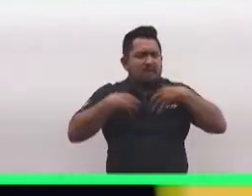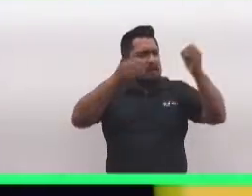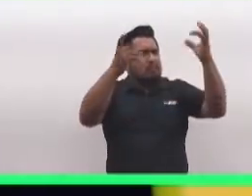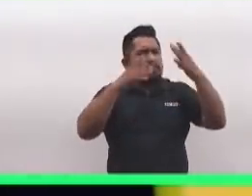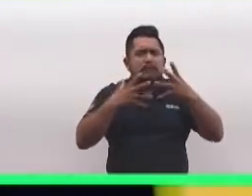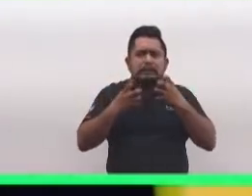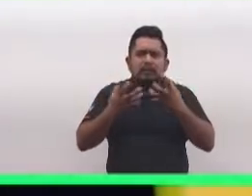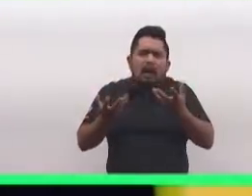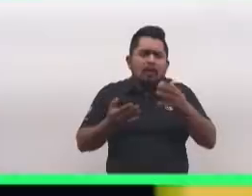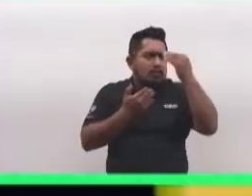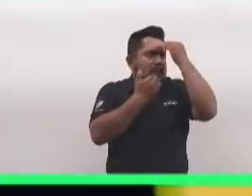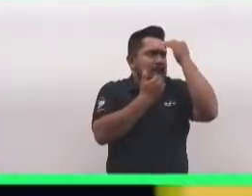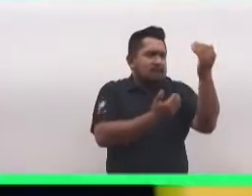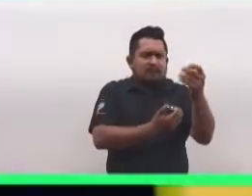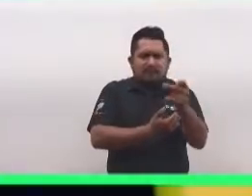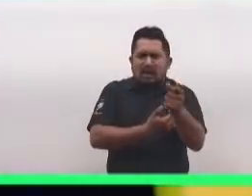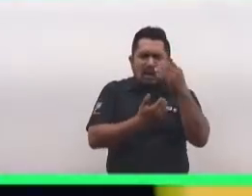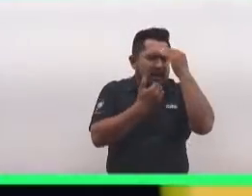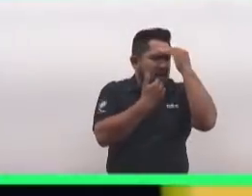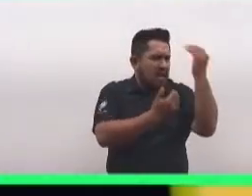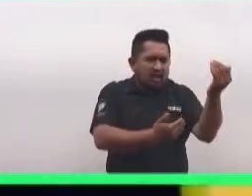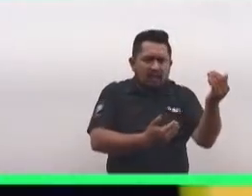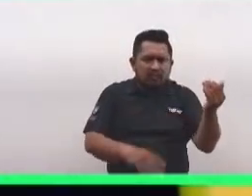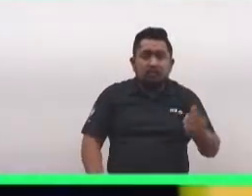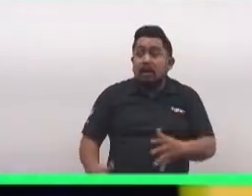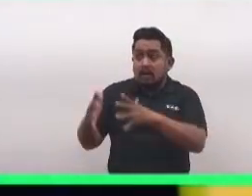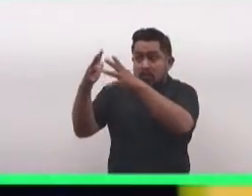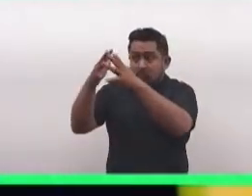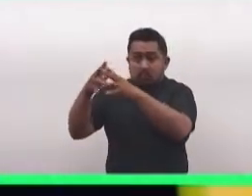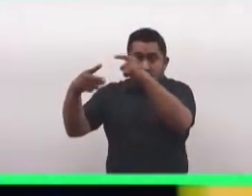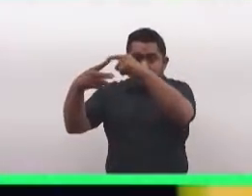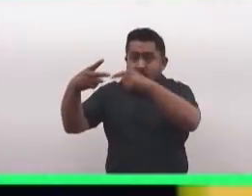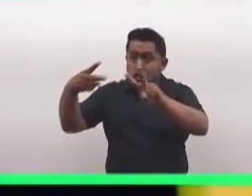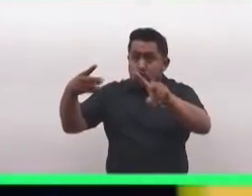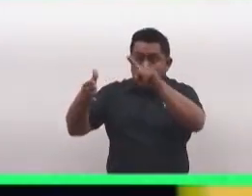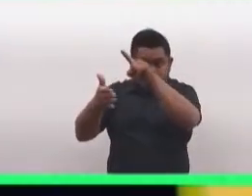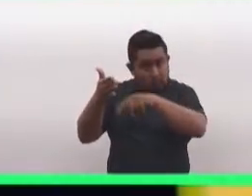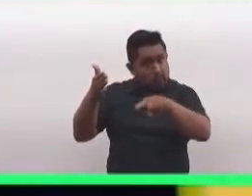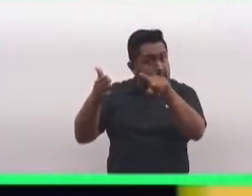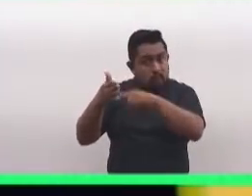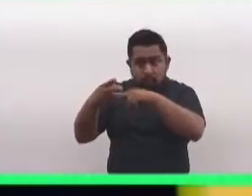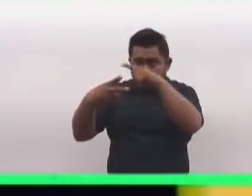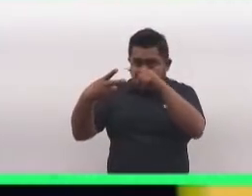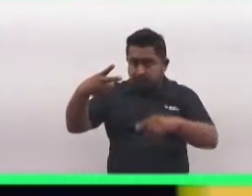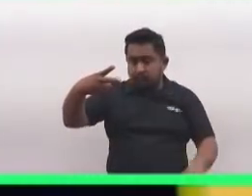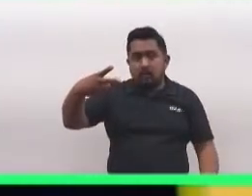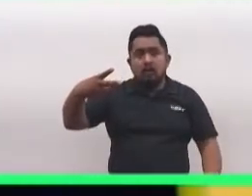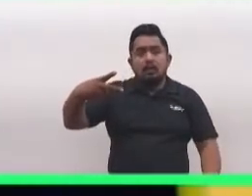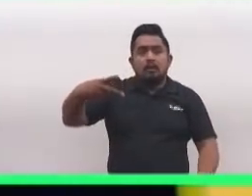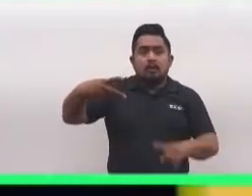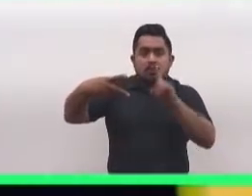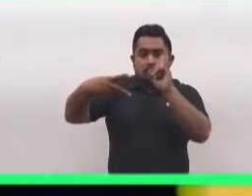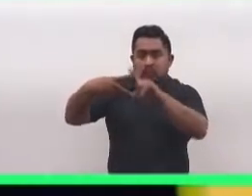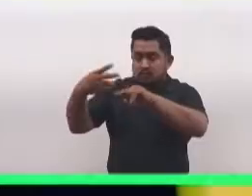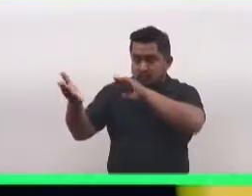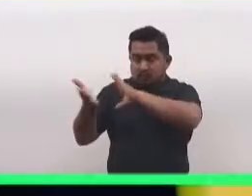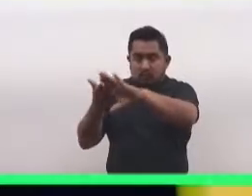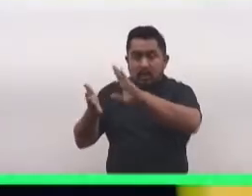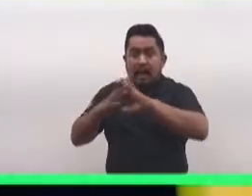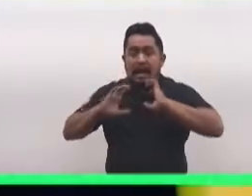obedezca hay dos cosas que de eeuu no puede hacer la primera es no pagar impuestos